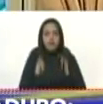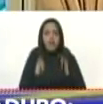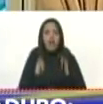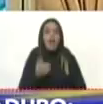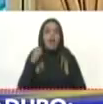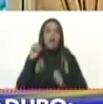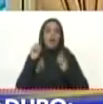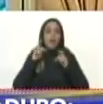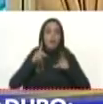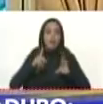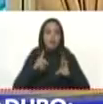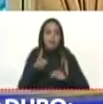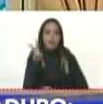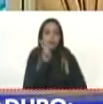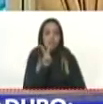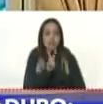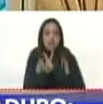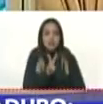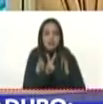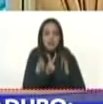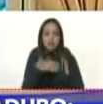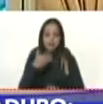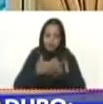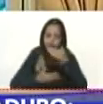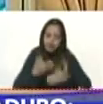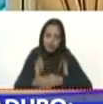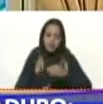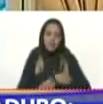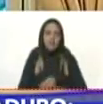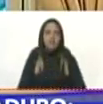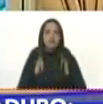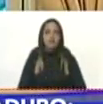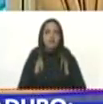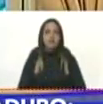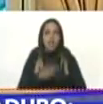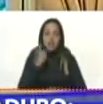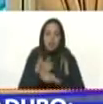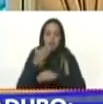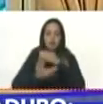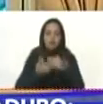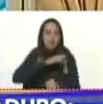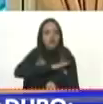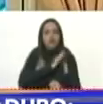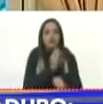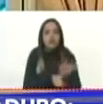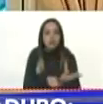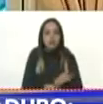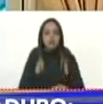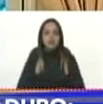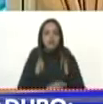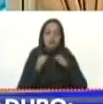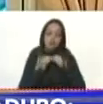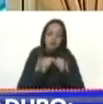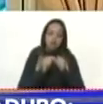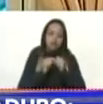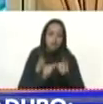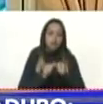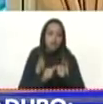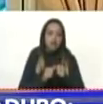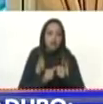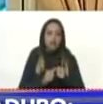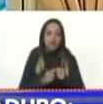Ah, Venezuela, entonces vamos avanzando. Tenemos que avanzar en el fortalecimiento y mantenimiento de nuestra moneda,